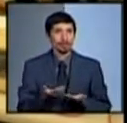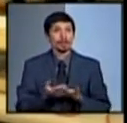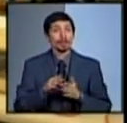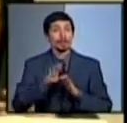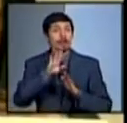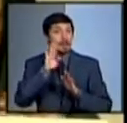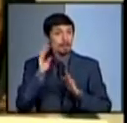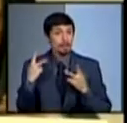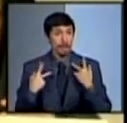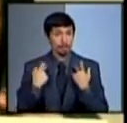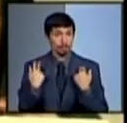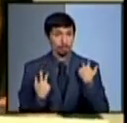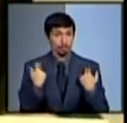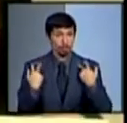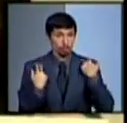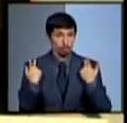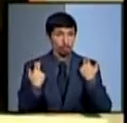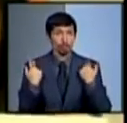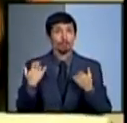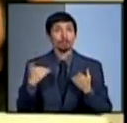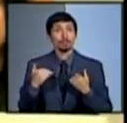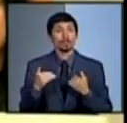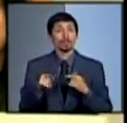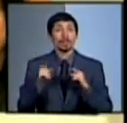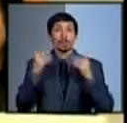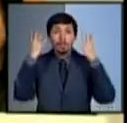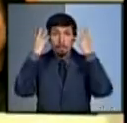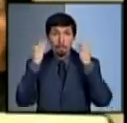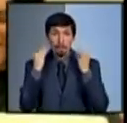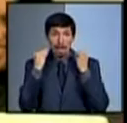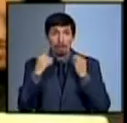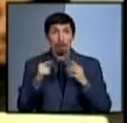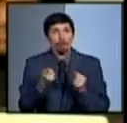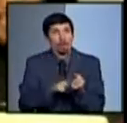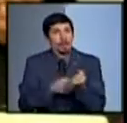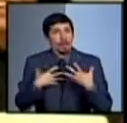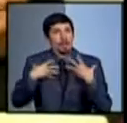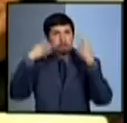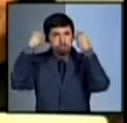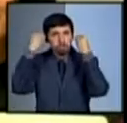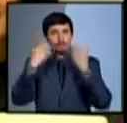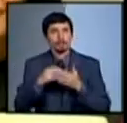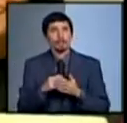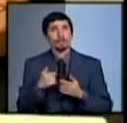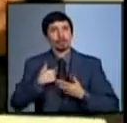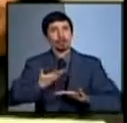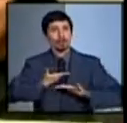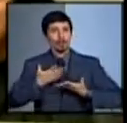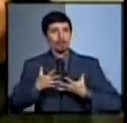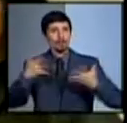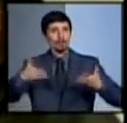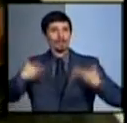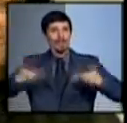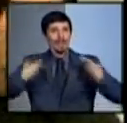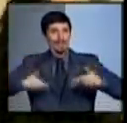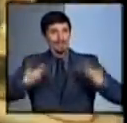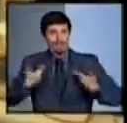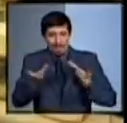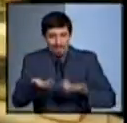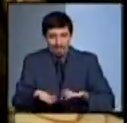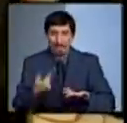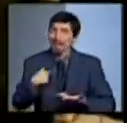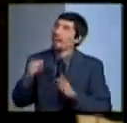ir limpiándose. Sí, hay que cortarse. El pelo se carga mucha energía. Sí, además. Gracias. Yo tengo mucha energía. Sí, muy buena